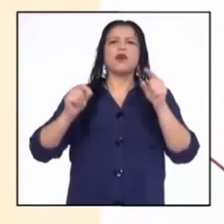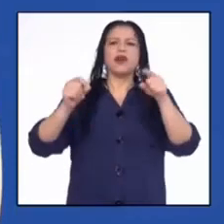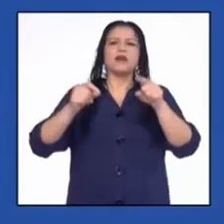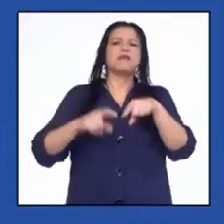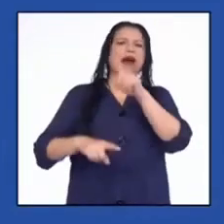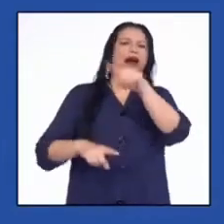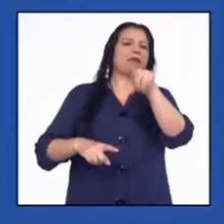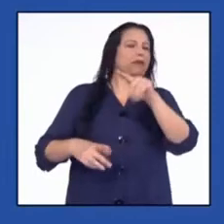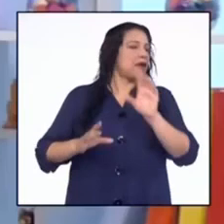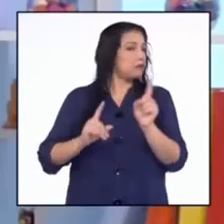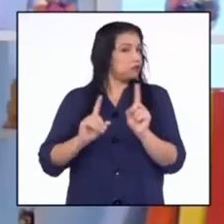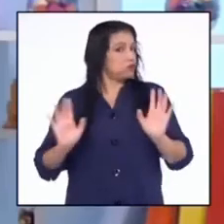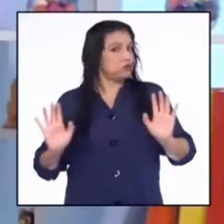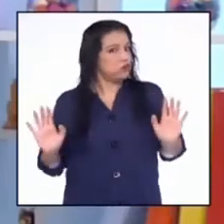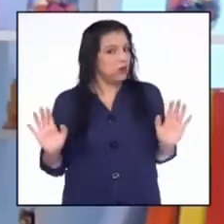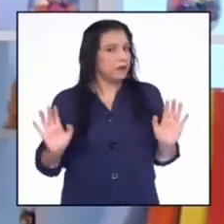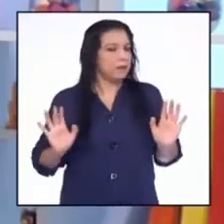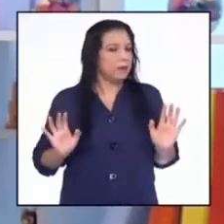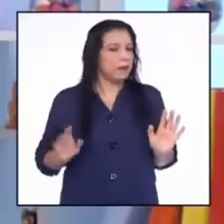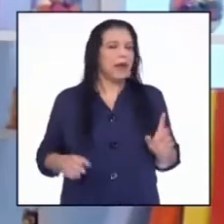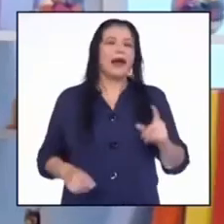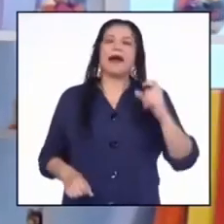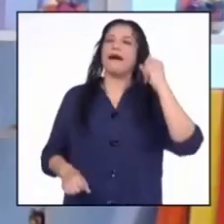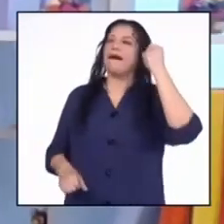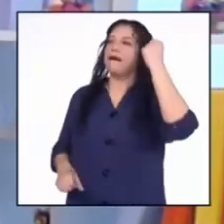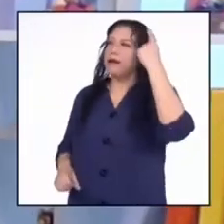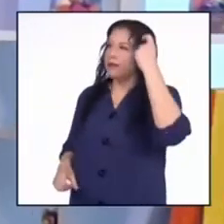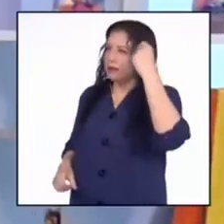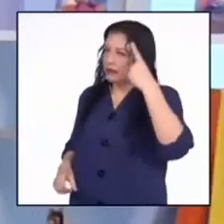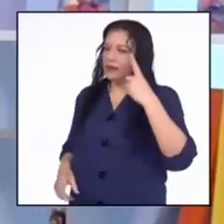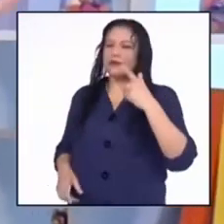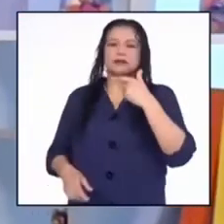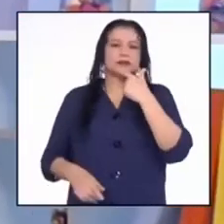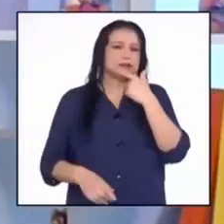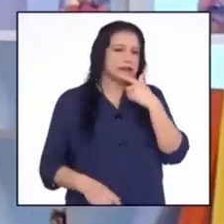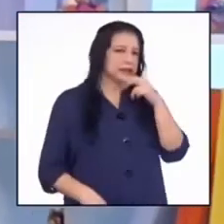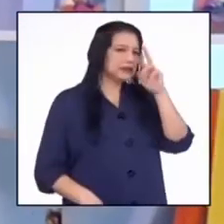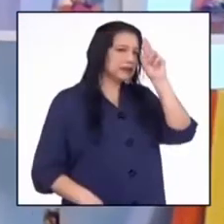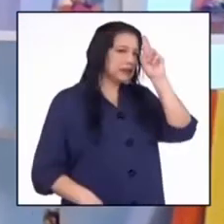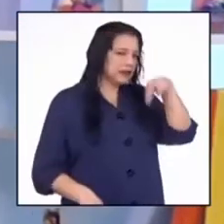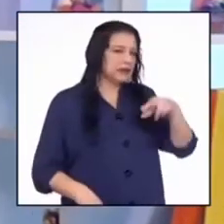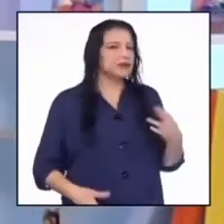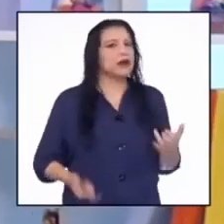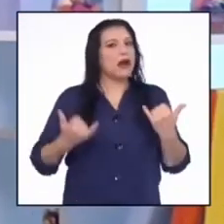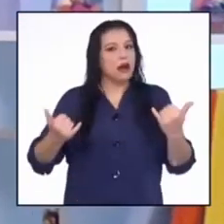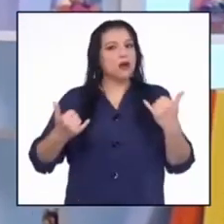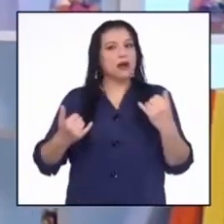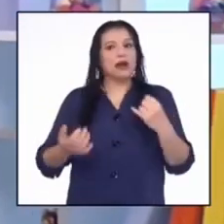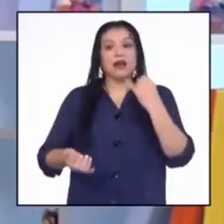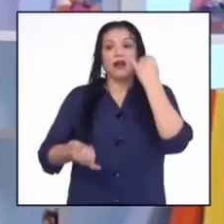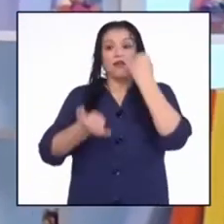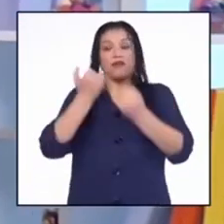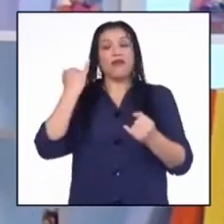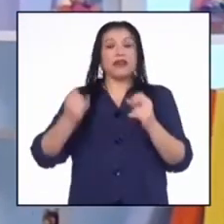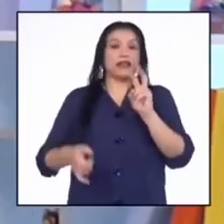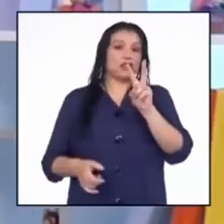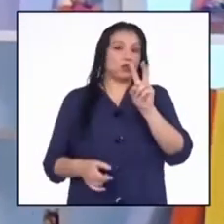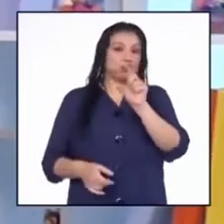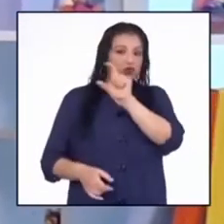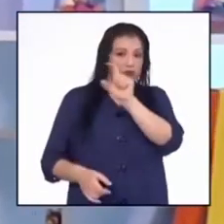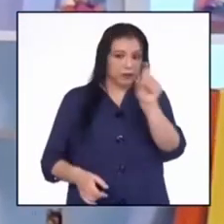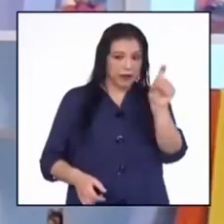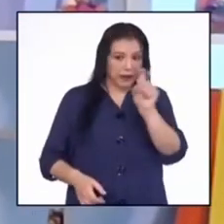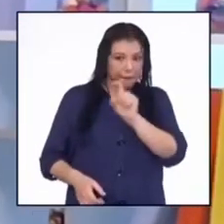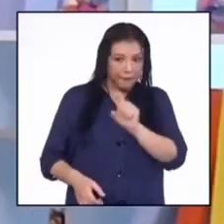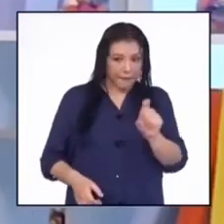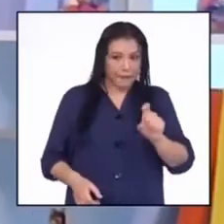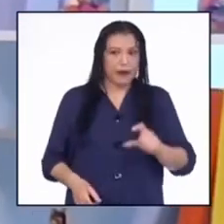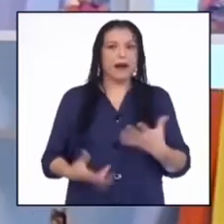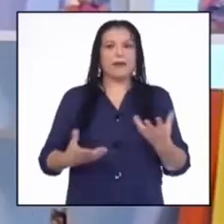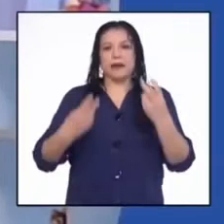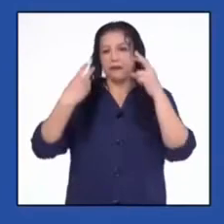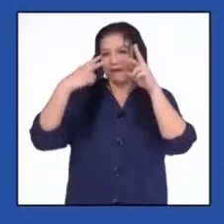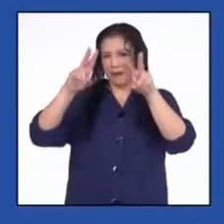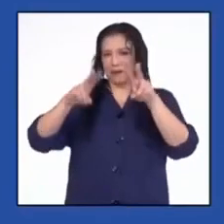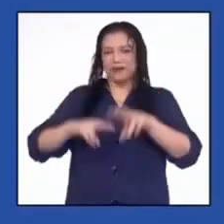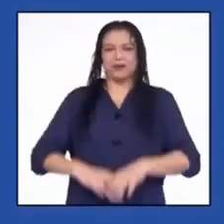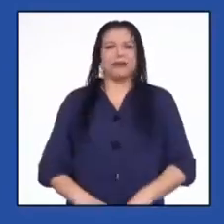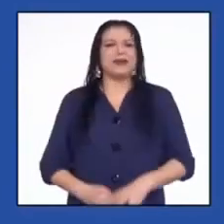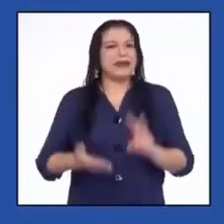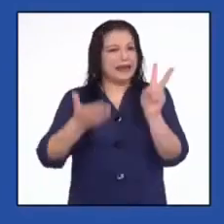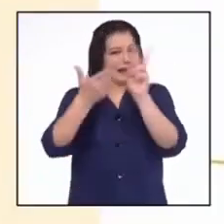calificar. Entiendo, profesora, sí. Bueno, ya solo nos faltan los 2 párrafos finales, entonces vamos a